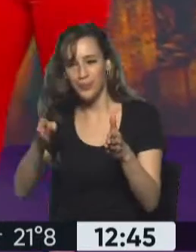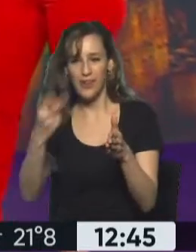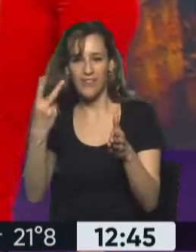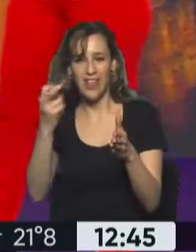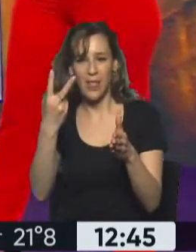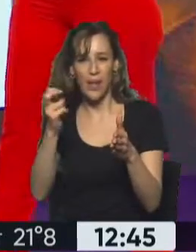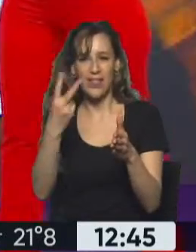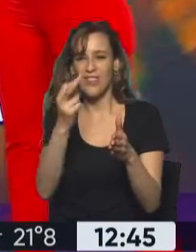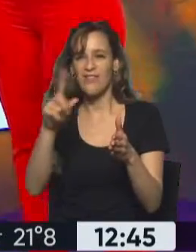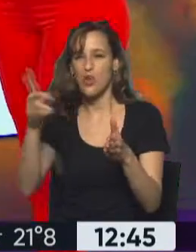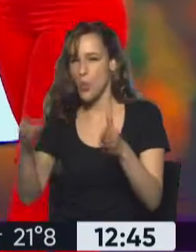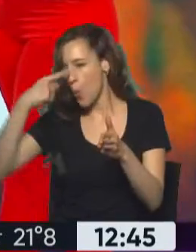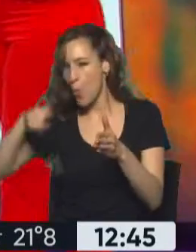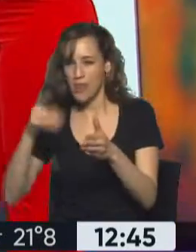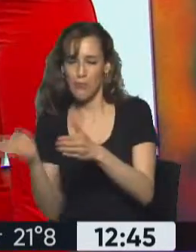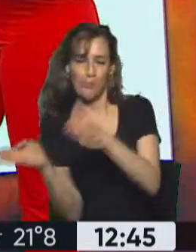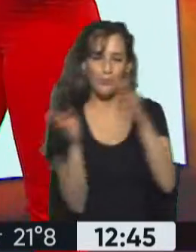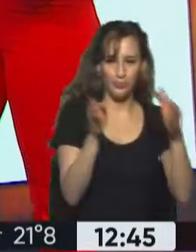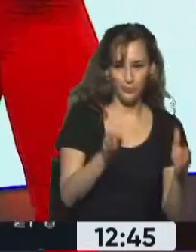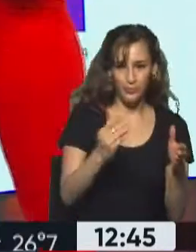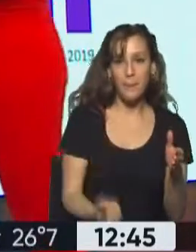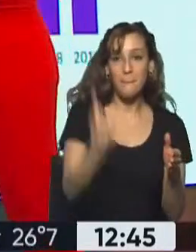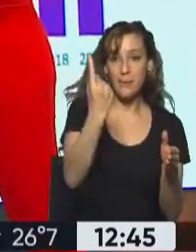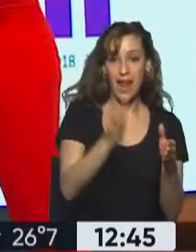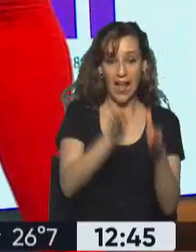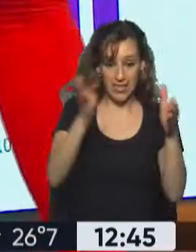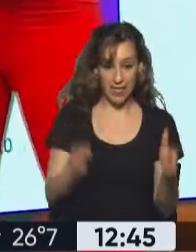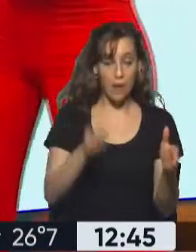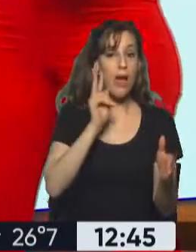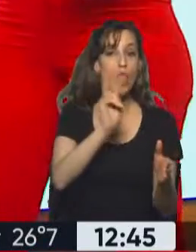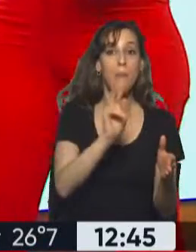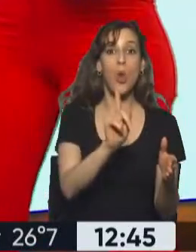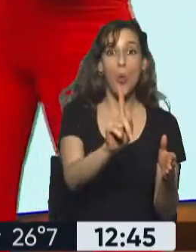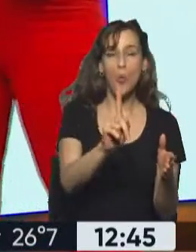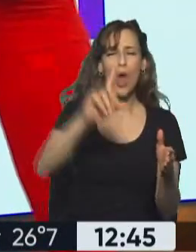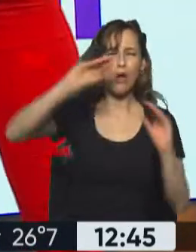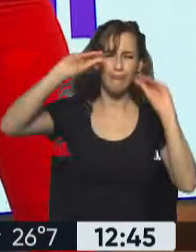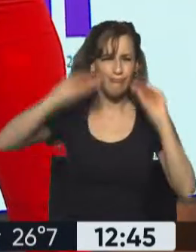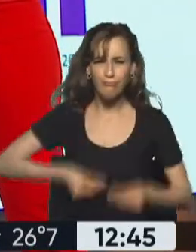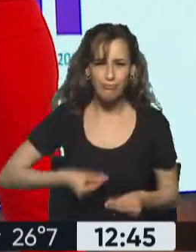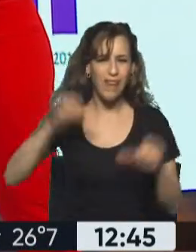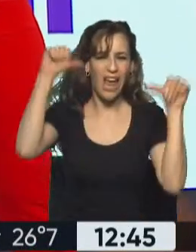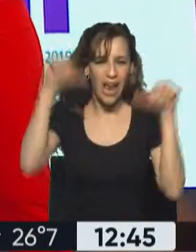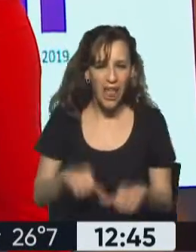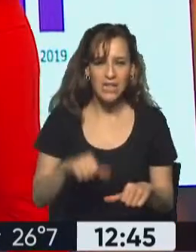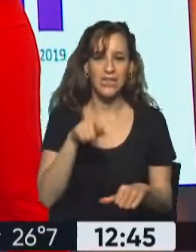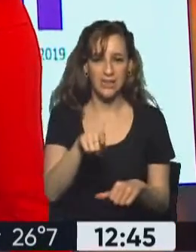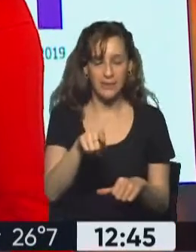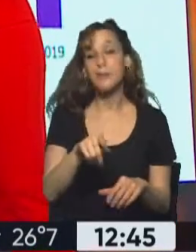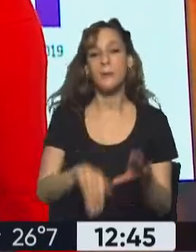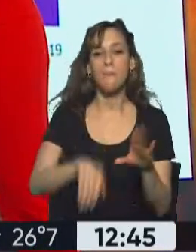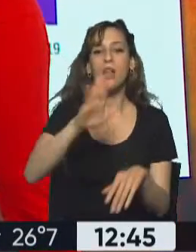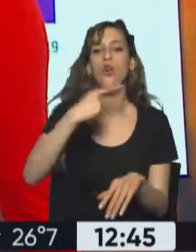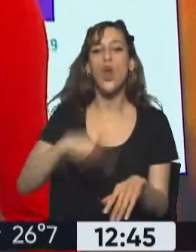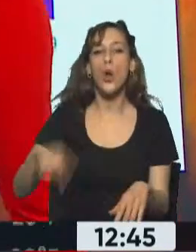2021. Lo que importa, tuvimos una primera etapa después del 2001, después de la crisis del 2001. Si ven en este violetita más claro, sí,